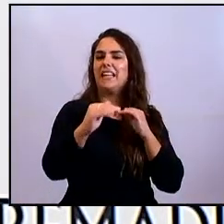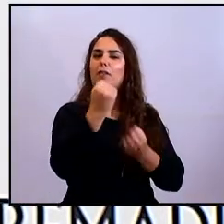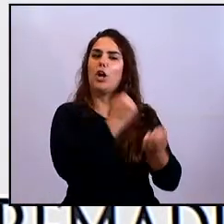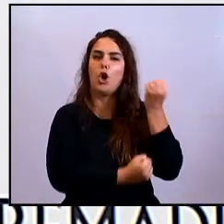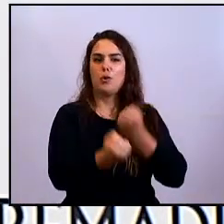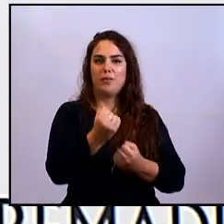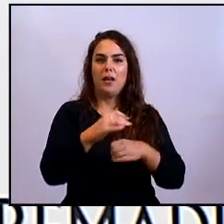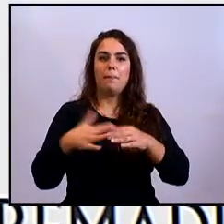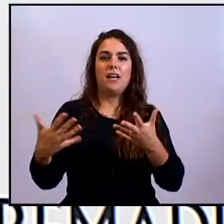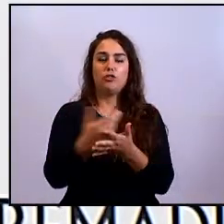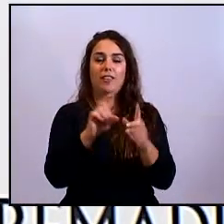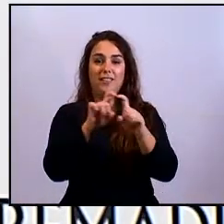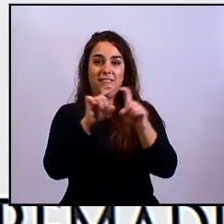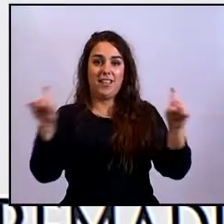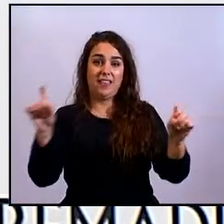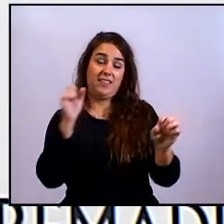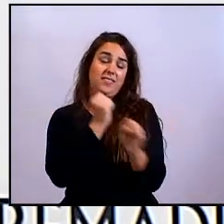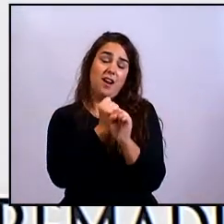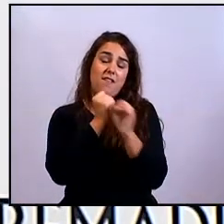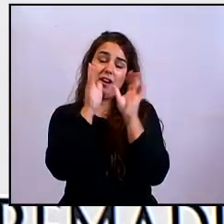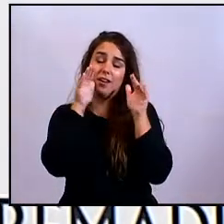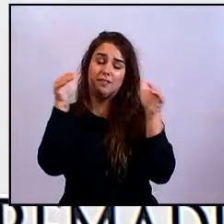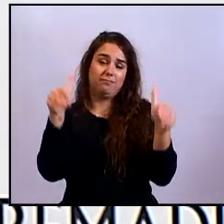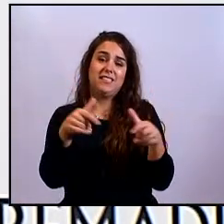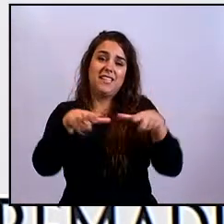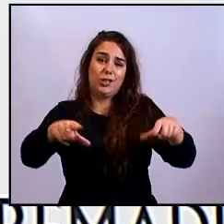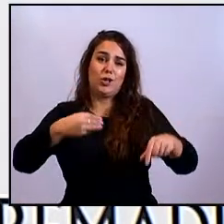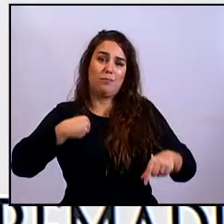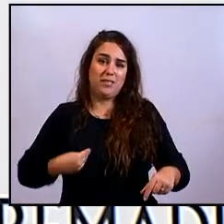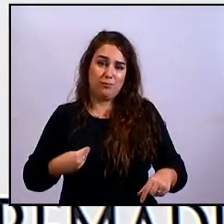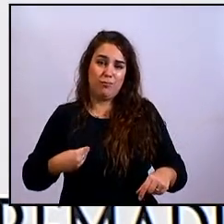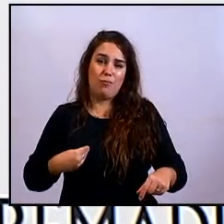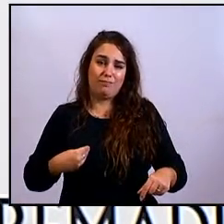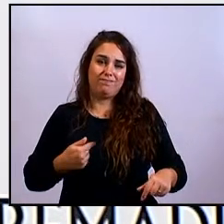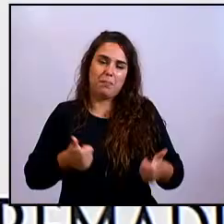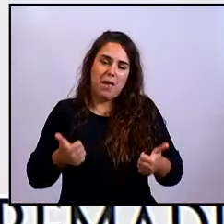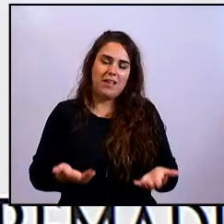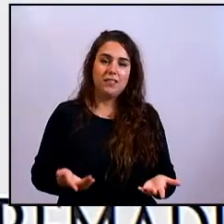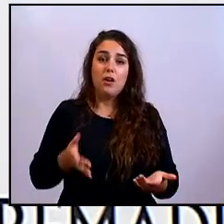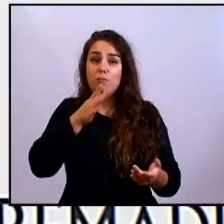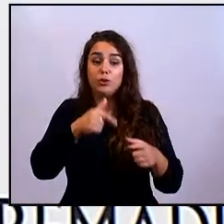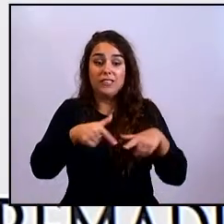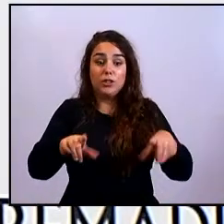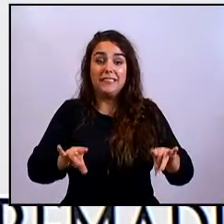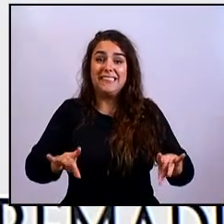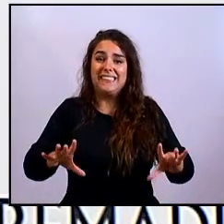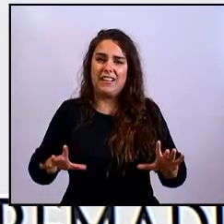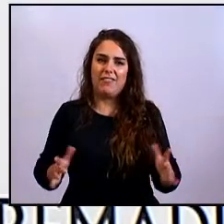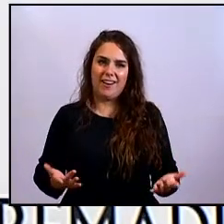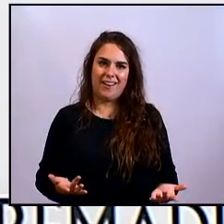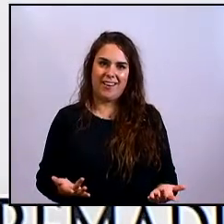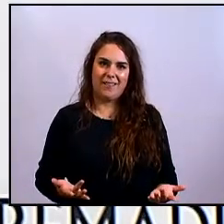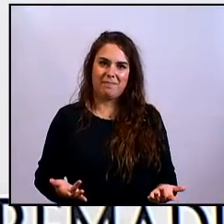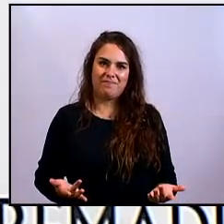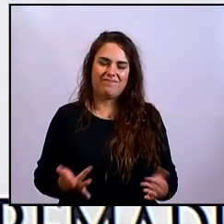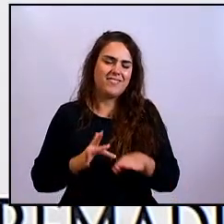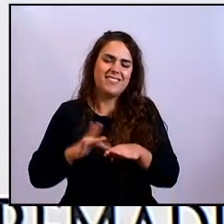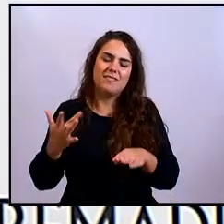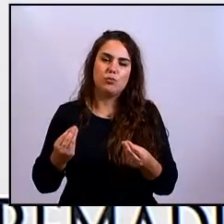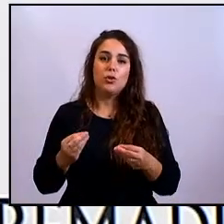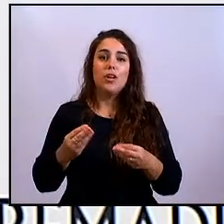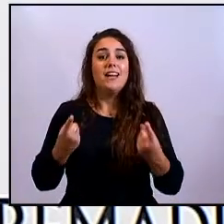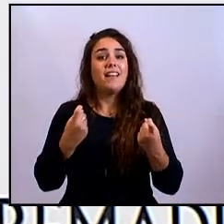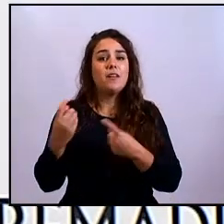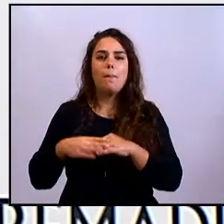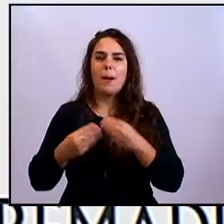económica para todas las entidades que trabajan en este sector, un sector muy sensible y necesario para la vida diaria